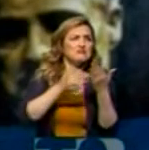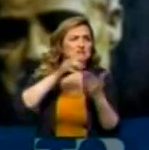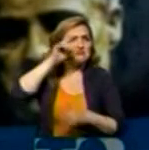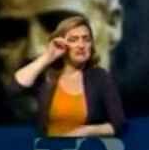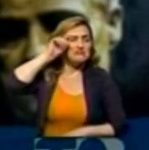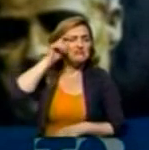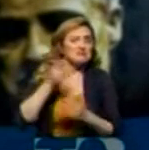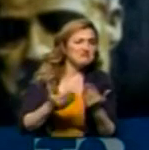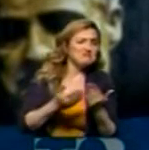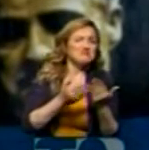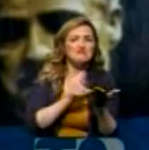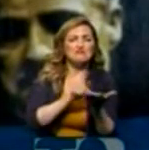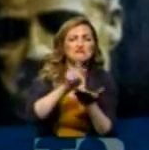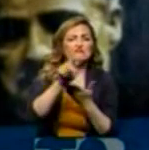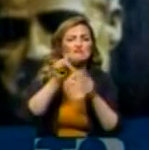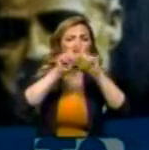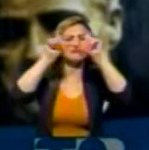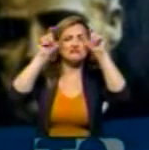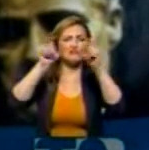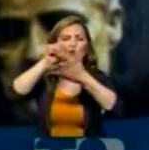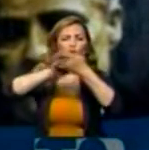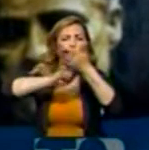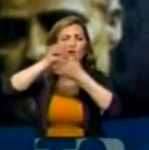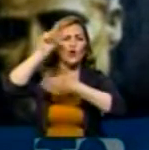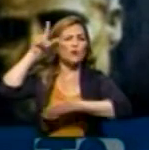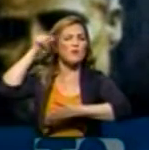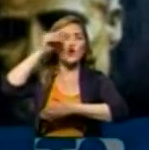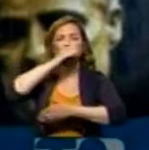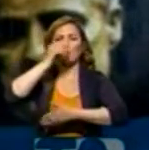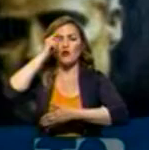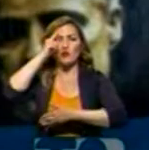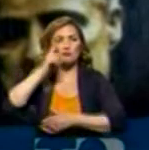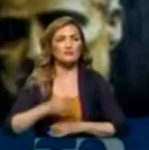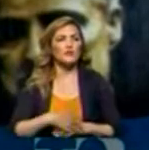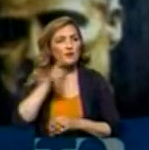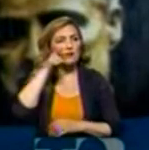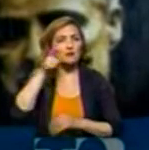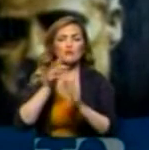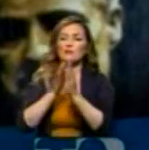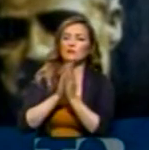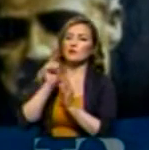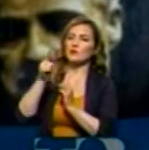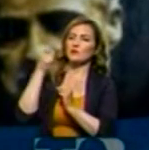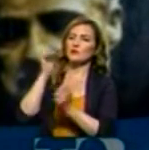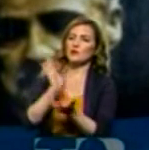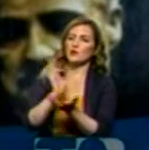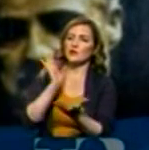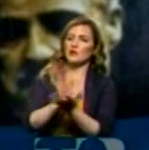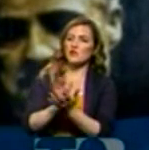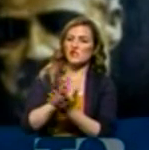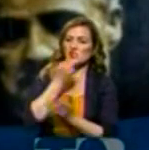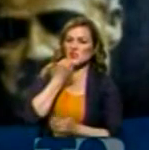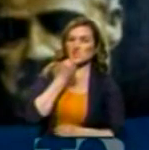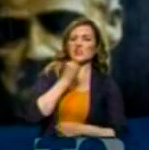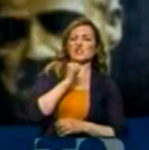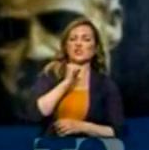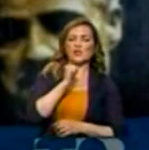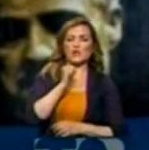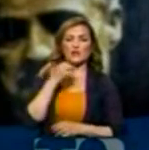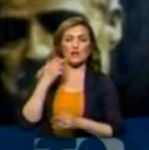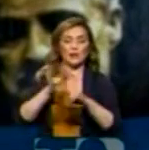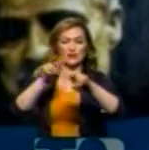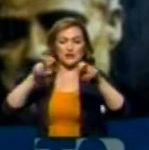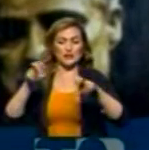recordó eventos pagados por empresas contratistas. La fiscalía pidió que se lo declare testigo hostil y a su regreso a la